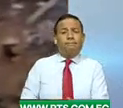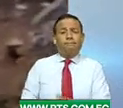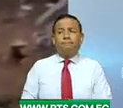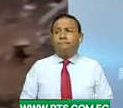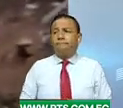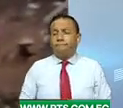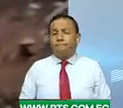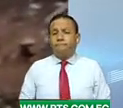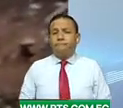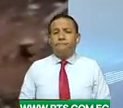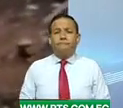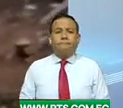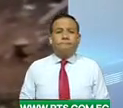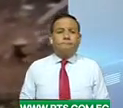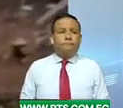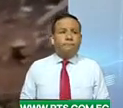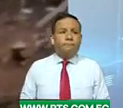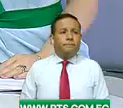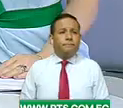Informó Charlie Pisa.